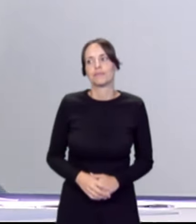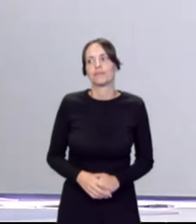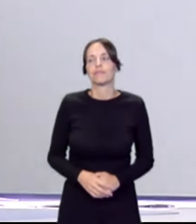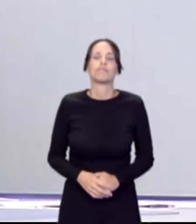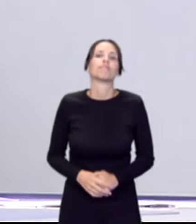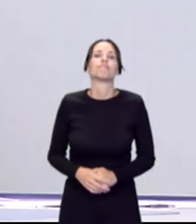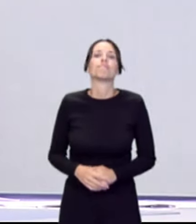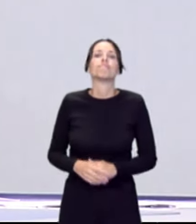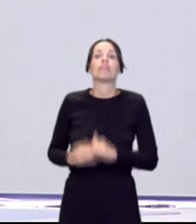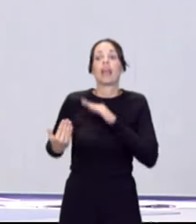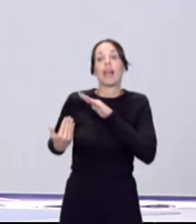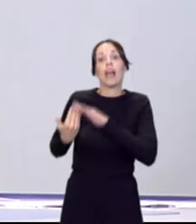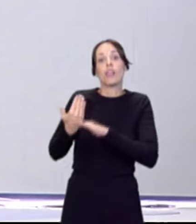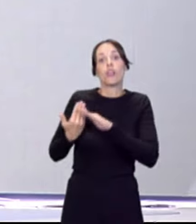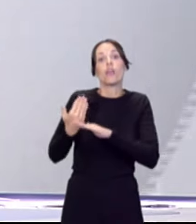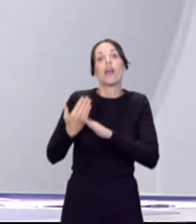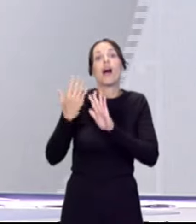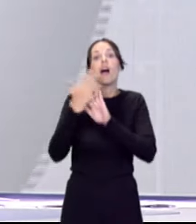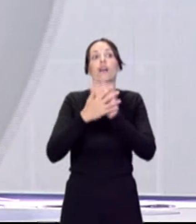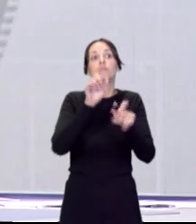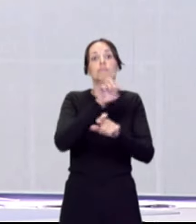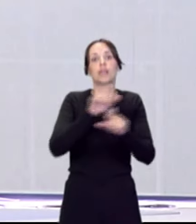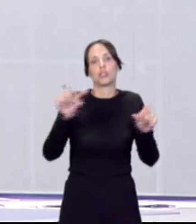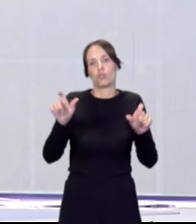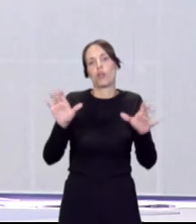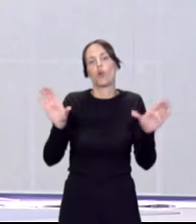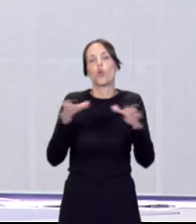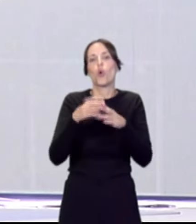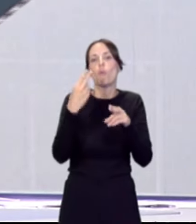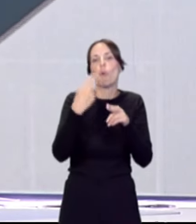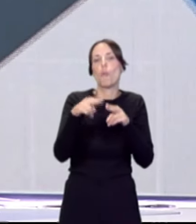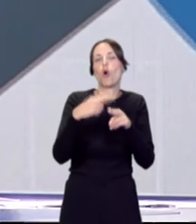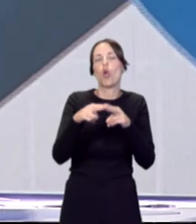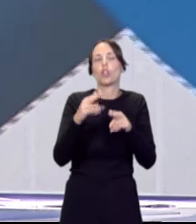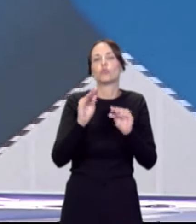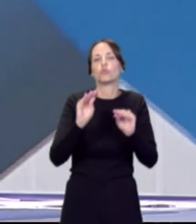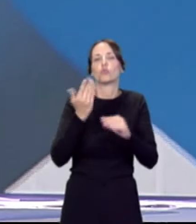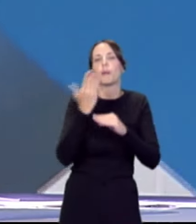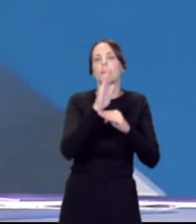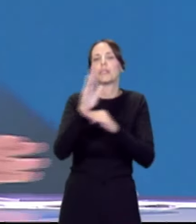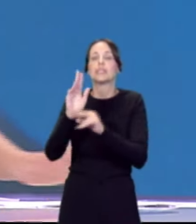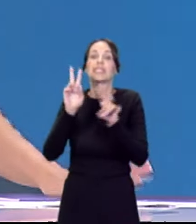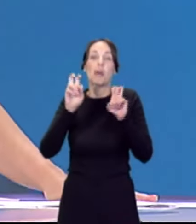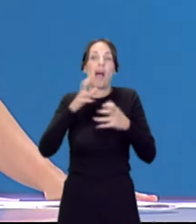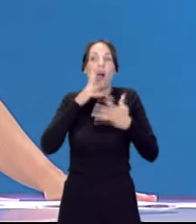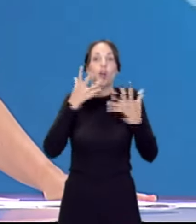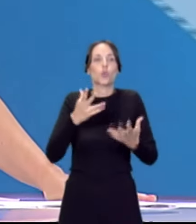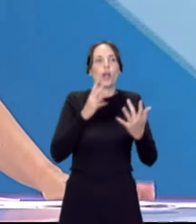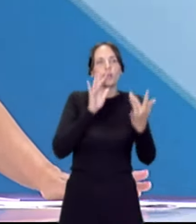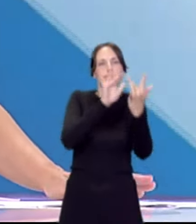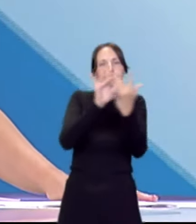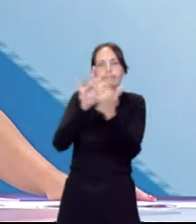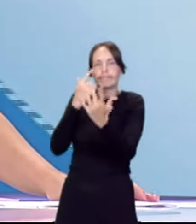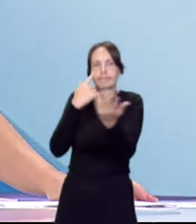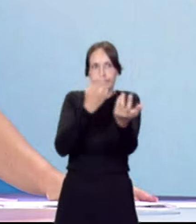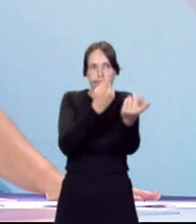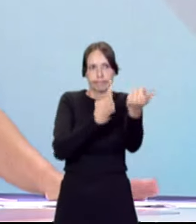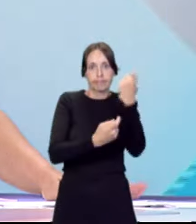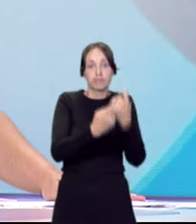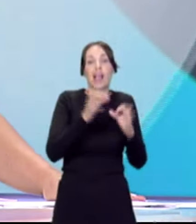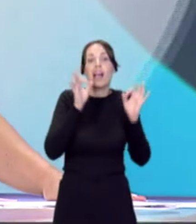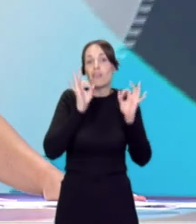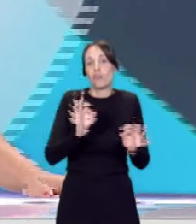Estos días estamos hablando con representantes de todos los grupos políticos sobre los asuntos que están centrando la actualidad. Vamos a saludar a esta hora de la mañana a